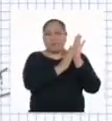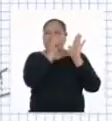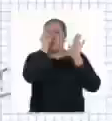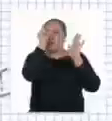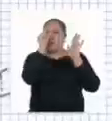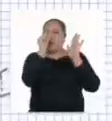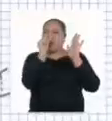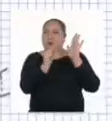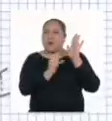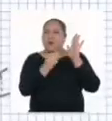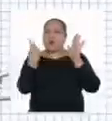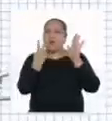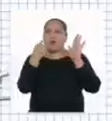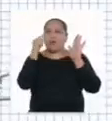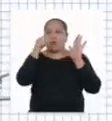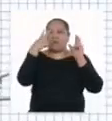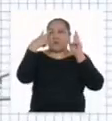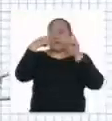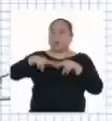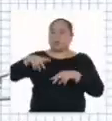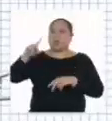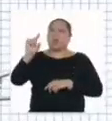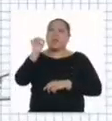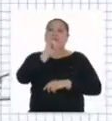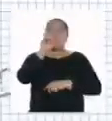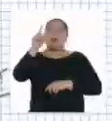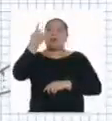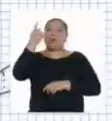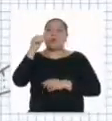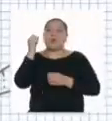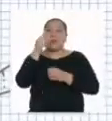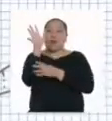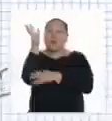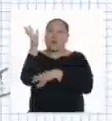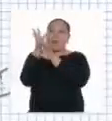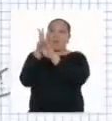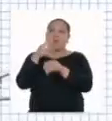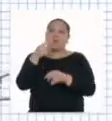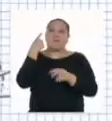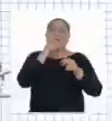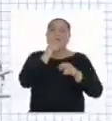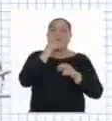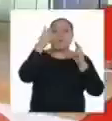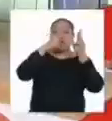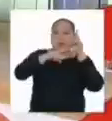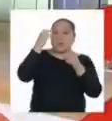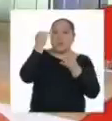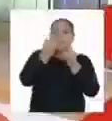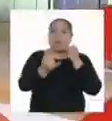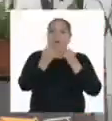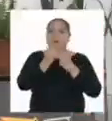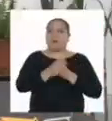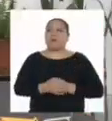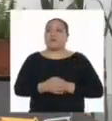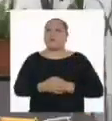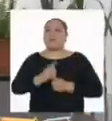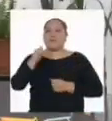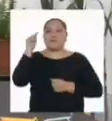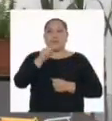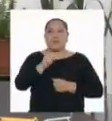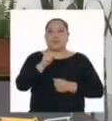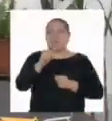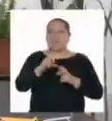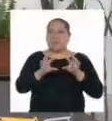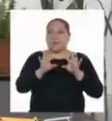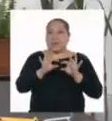menos intenso, como el que viste con la primera hoja. Solo nos falta descubrir la última. ¡Claro! Este